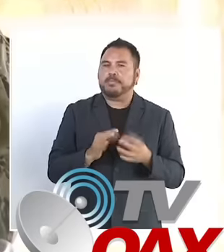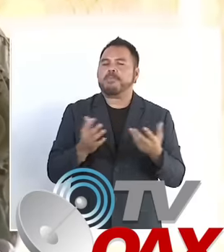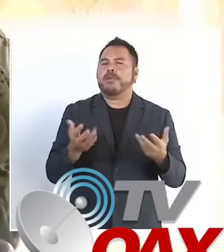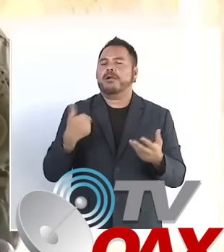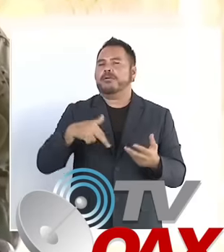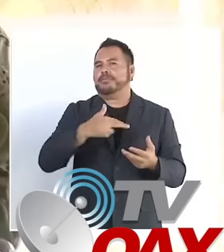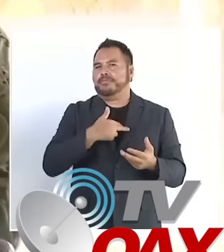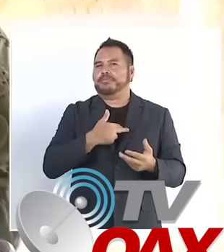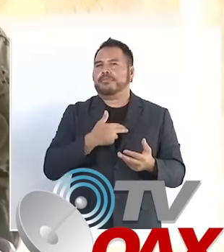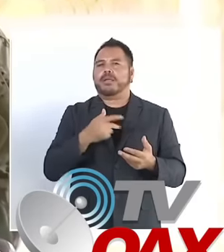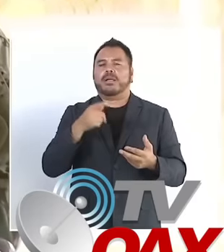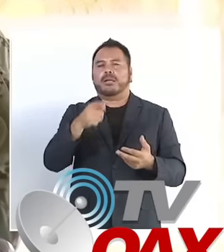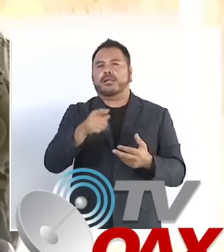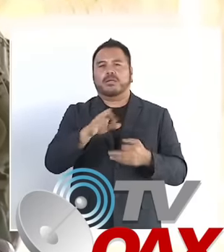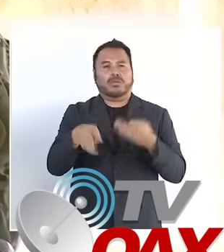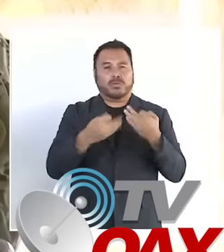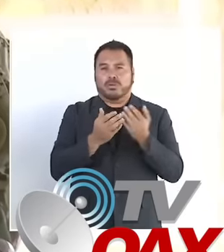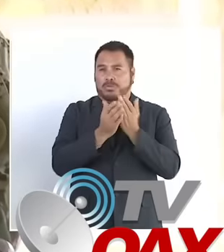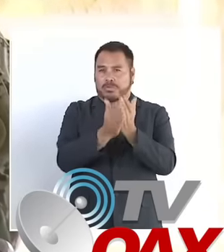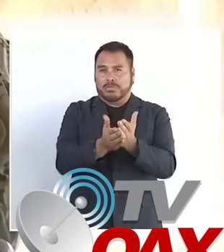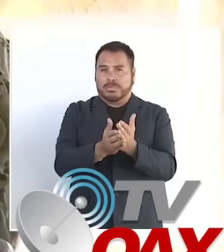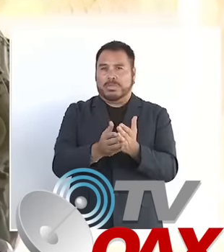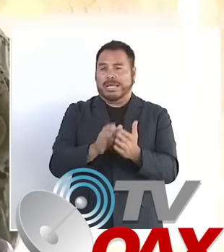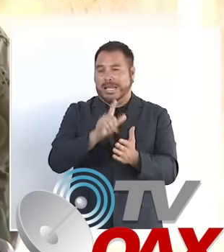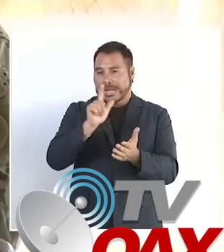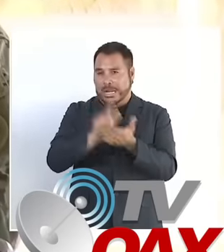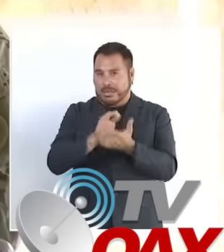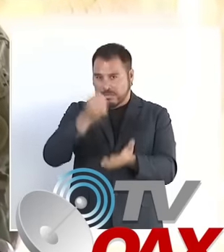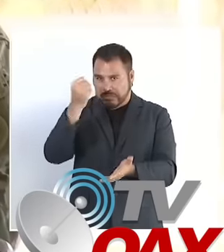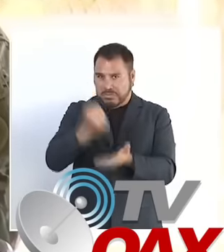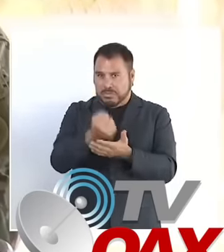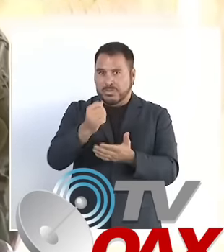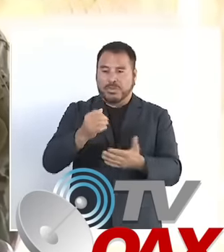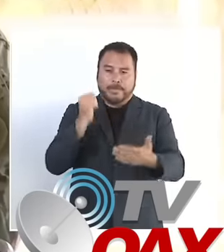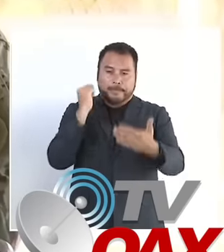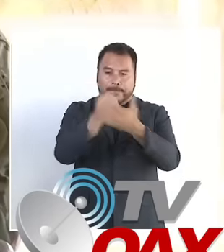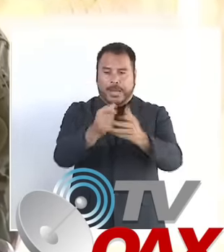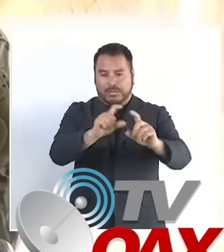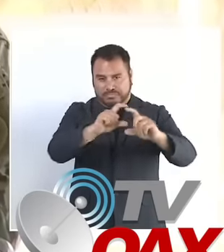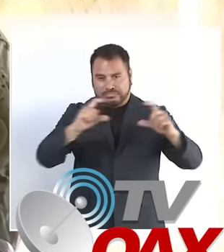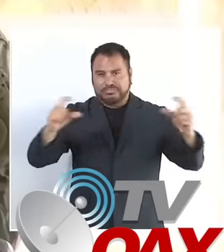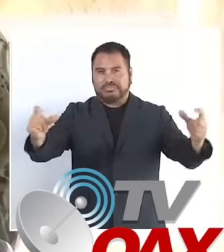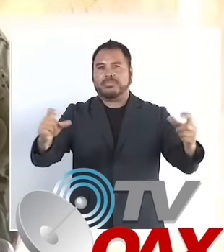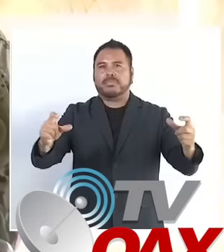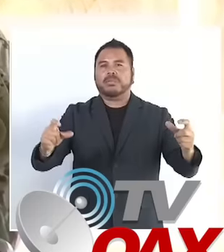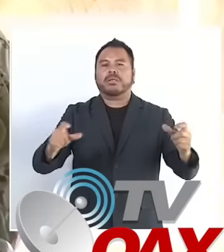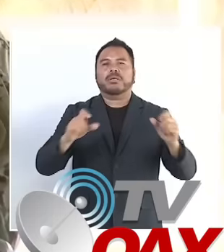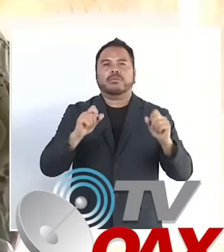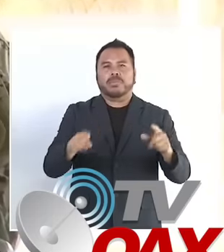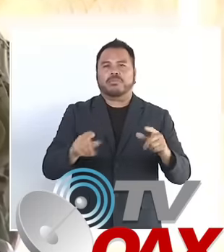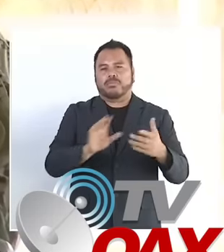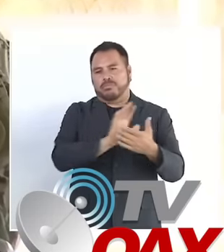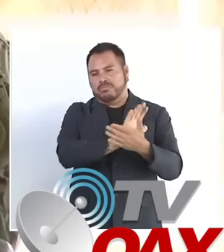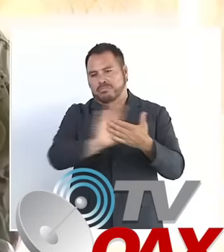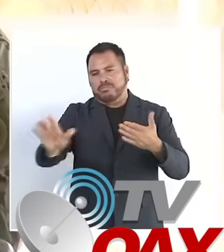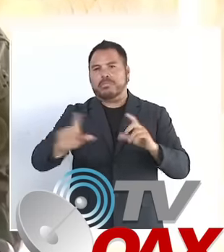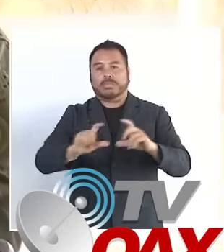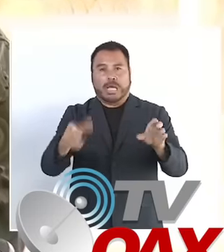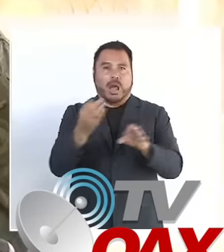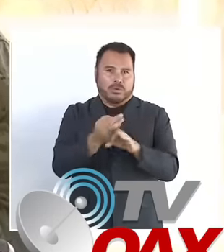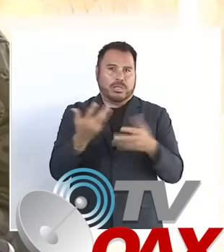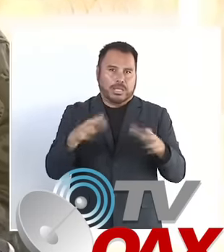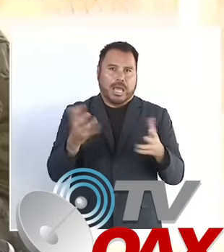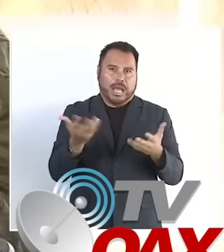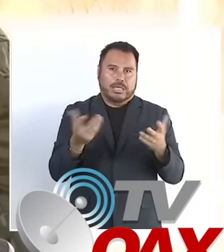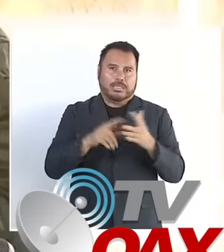vamos a rotular todas las embarcaciones legales mediante hologramas y calcomanías. Ya lo estamos haciendo